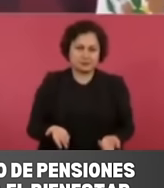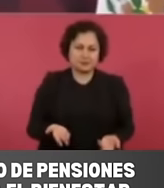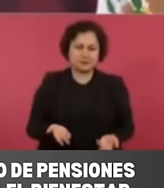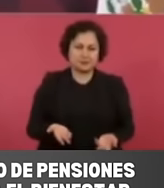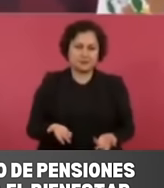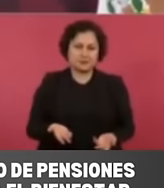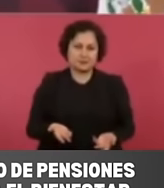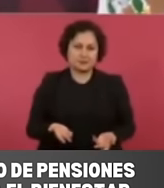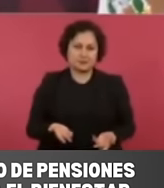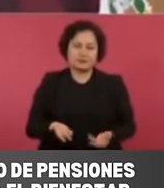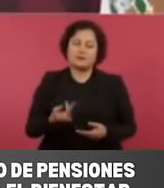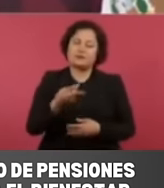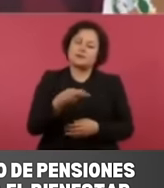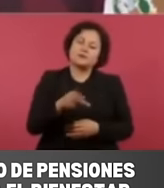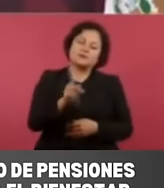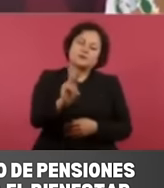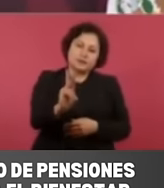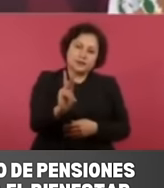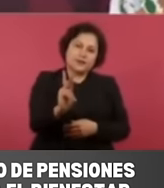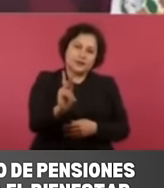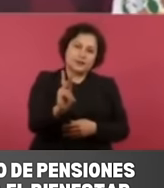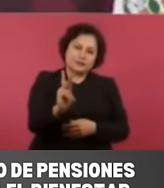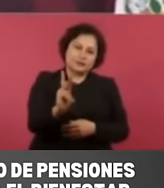Pero todo esto